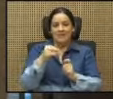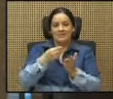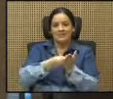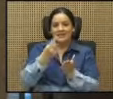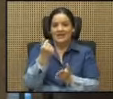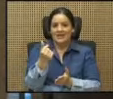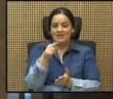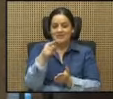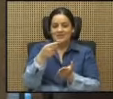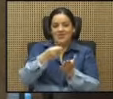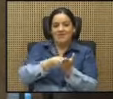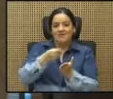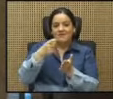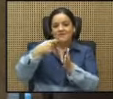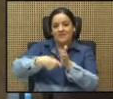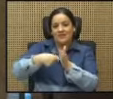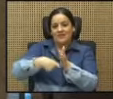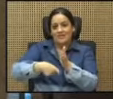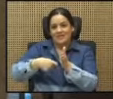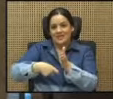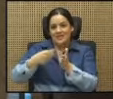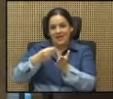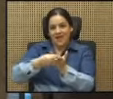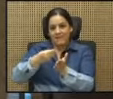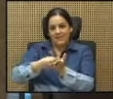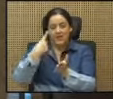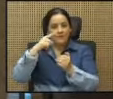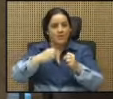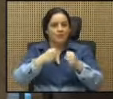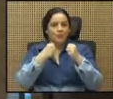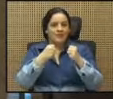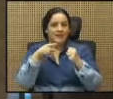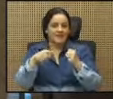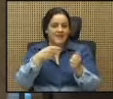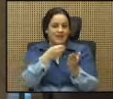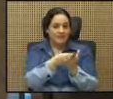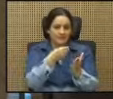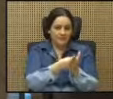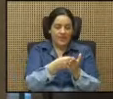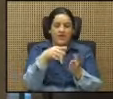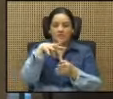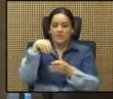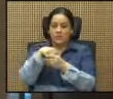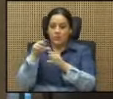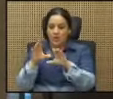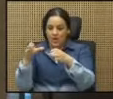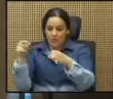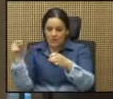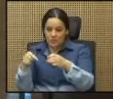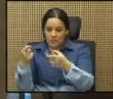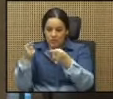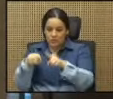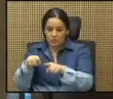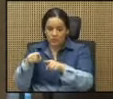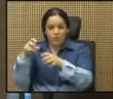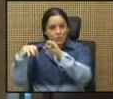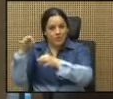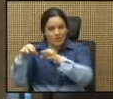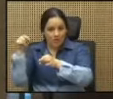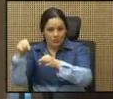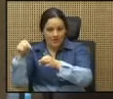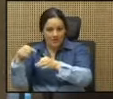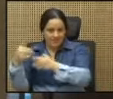el sistema fiscal, que este se encuentra en la Comisión de Asuntos Jurídicos, ya que ambas